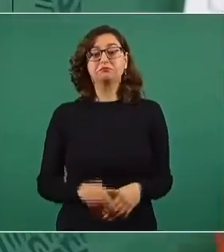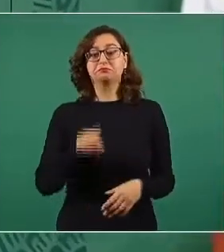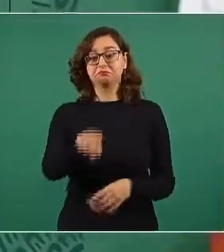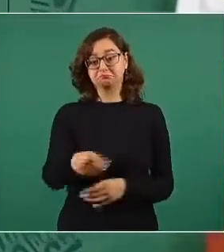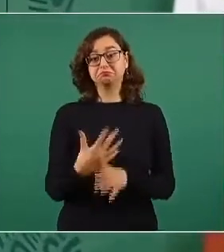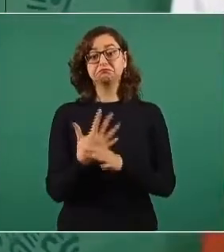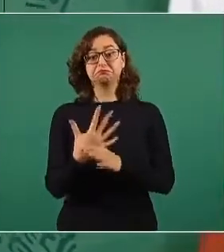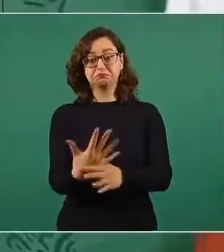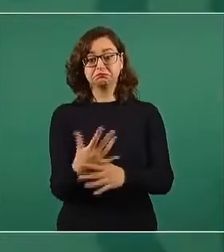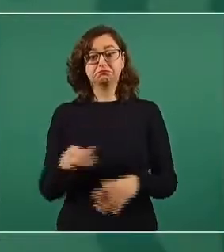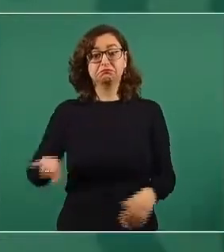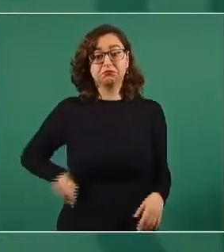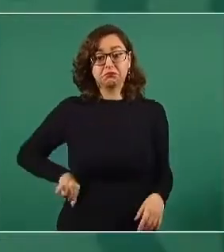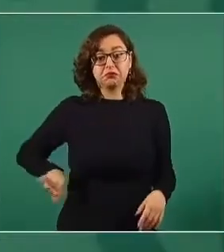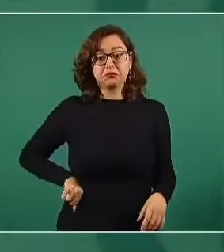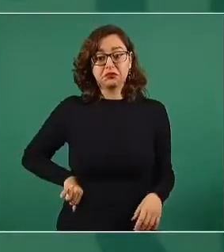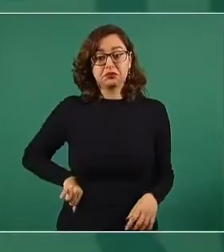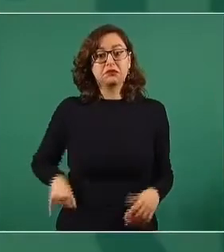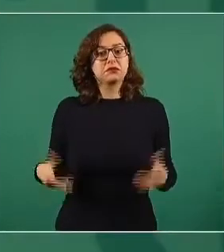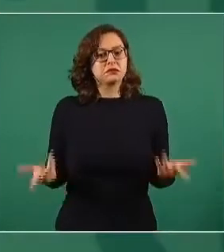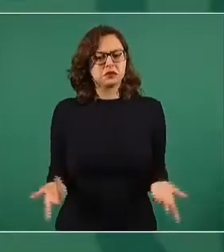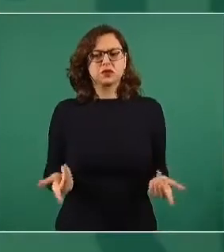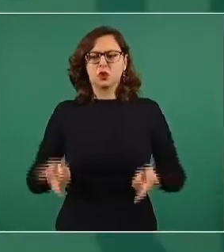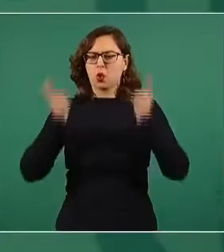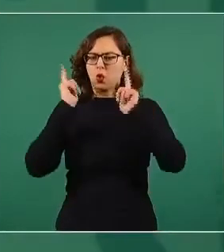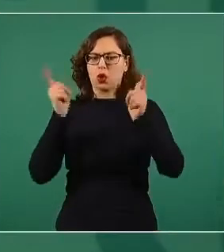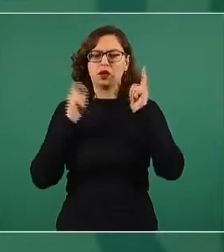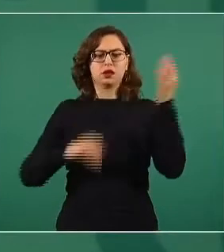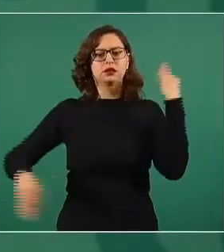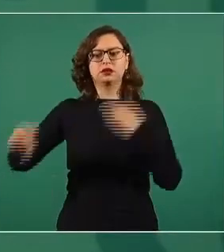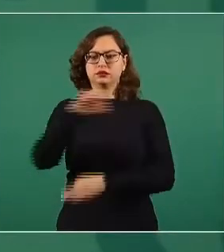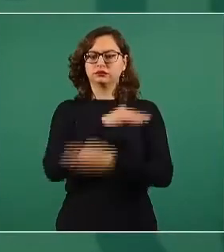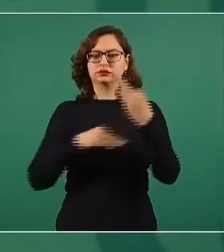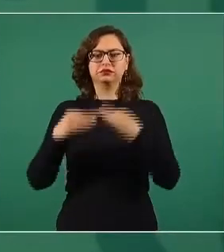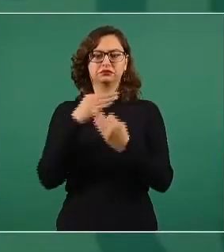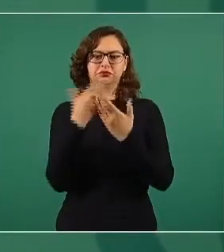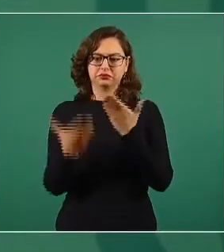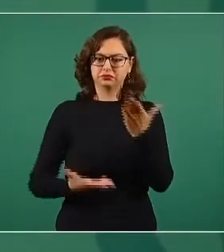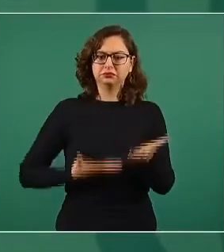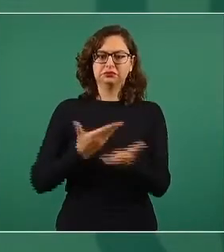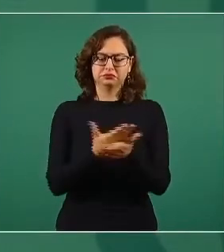presenten lo mismo aquí y con total apertura.